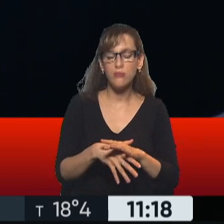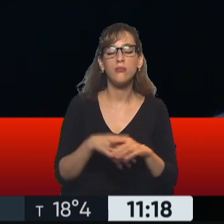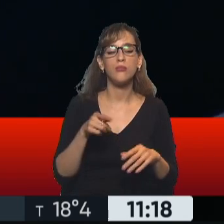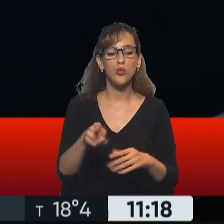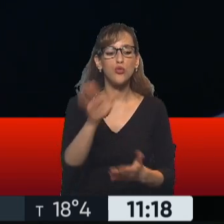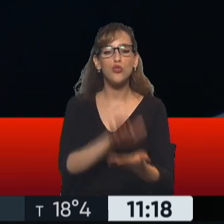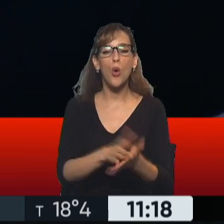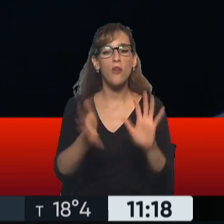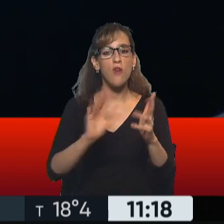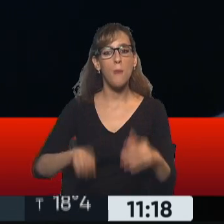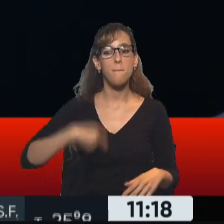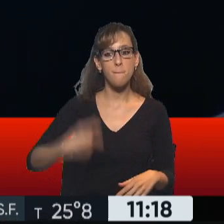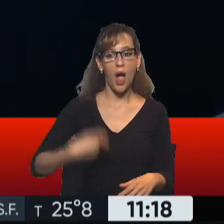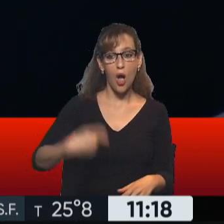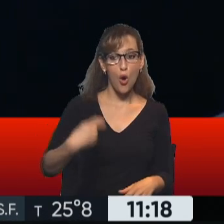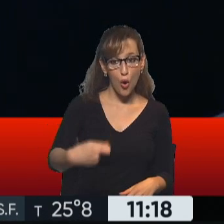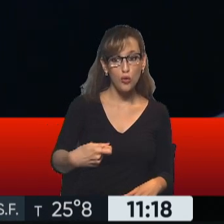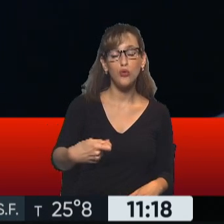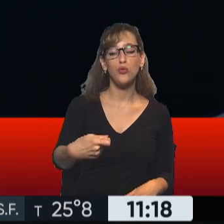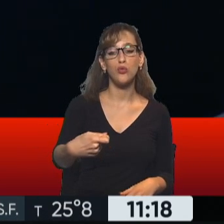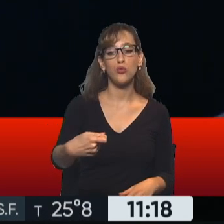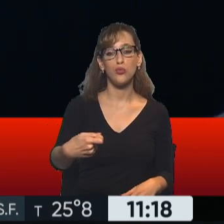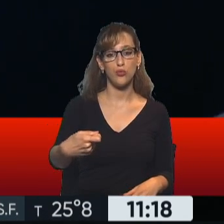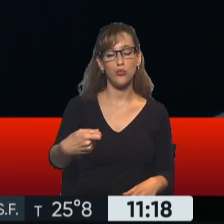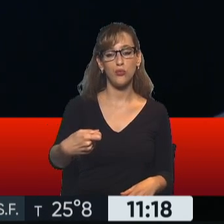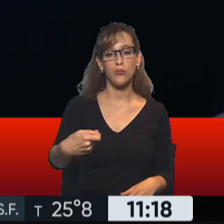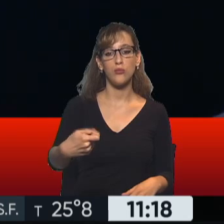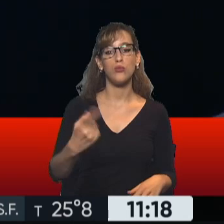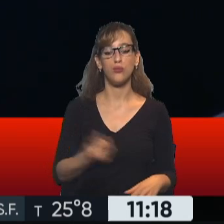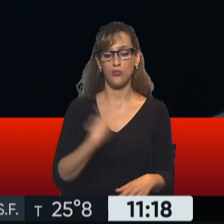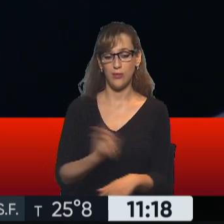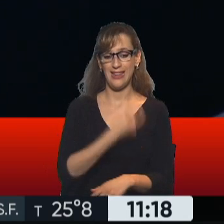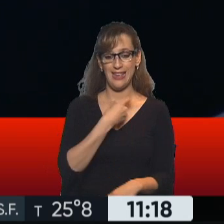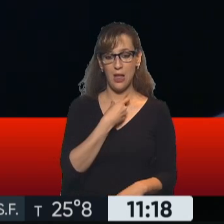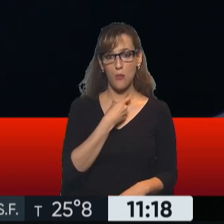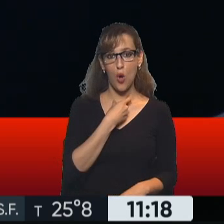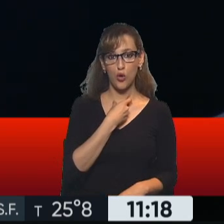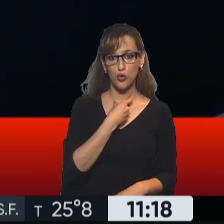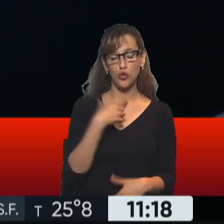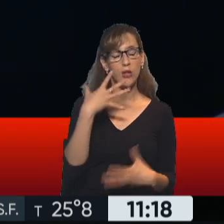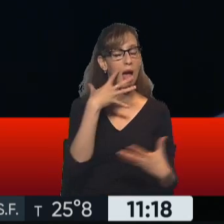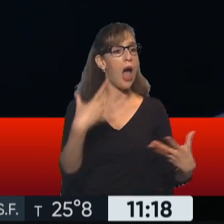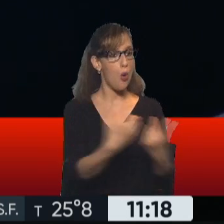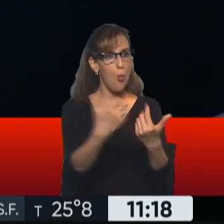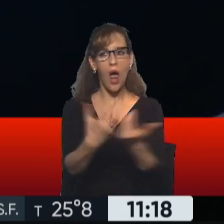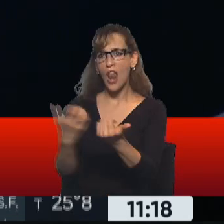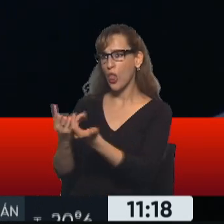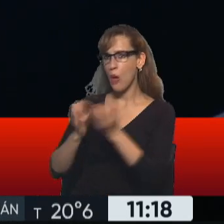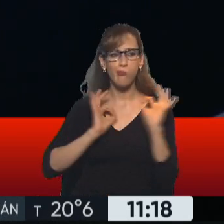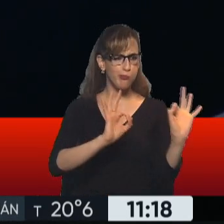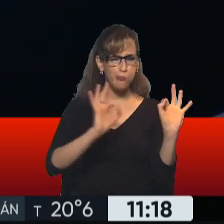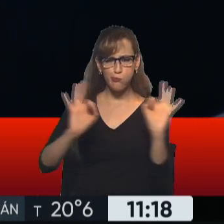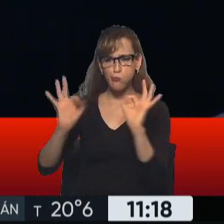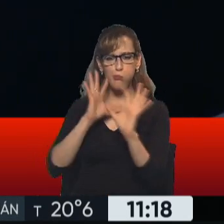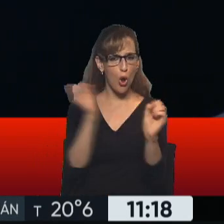vista del pago, se busca llegar a la sanción de todos los acuerdos sobre toda la documentación